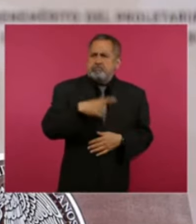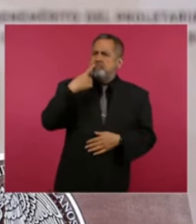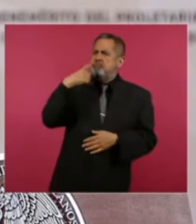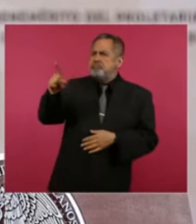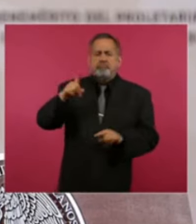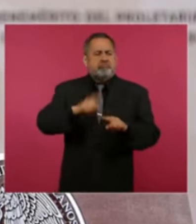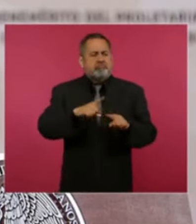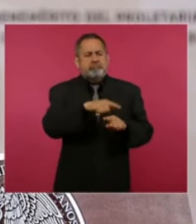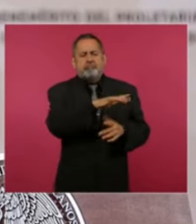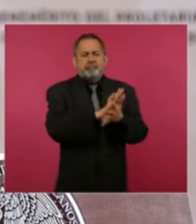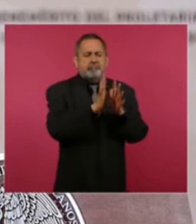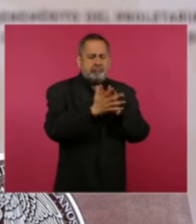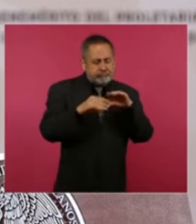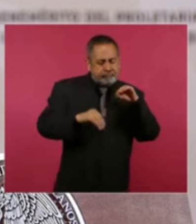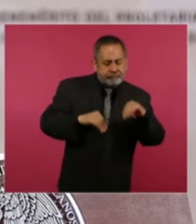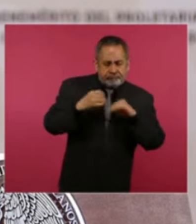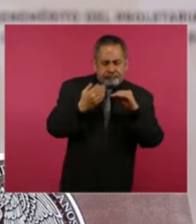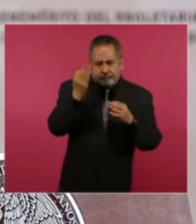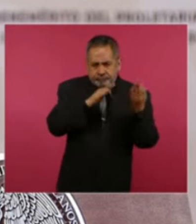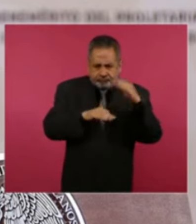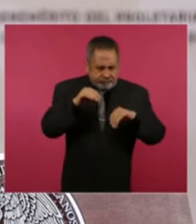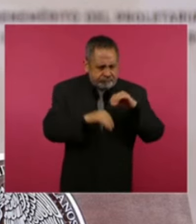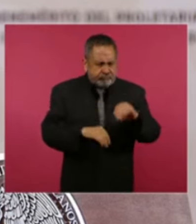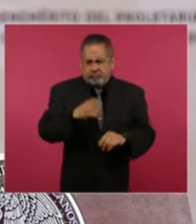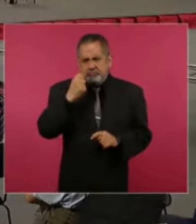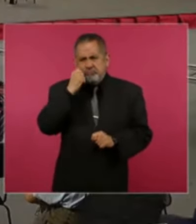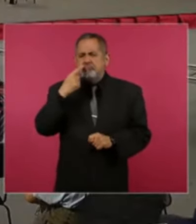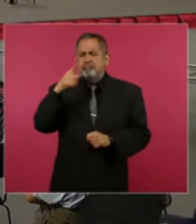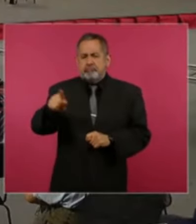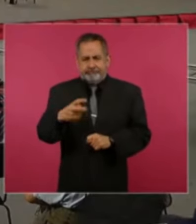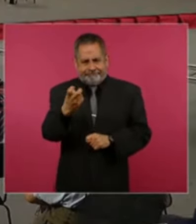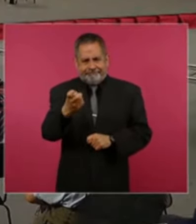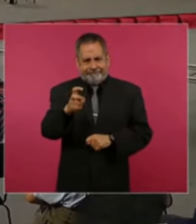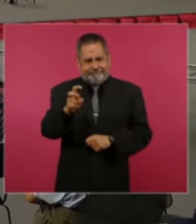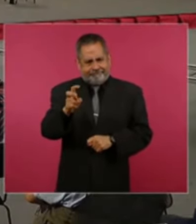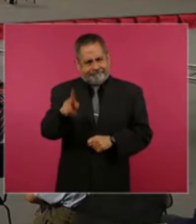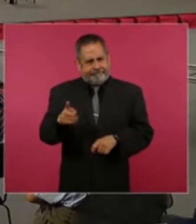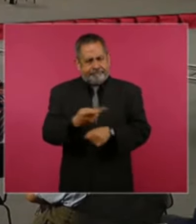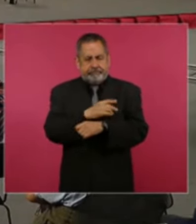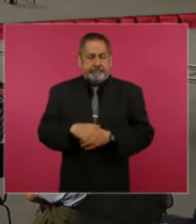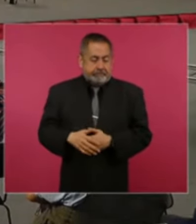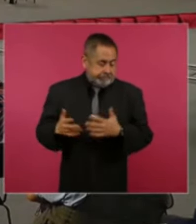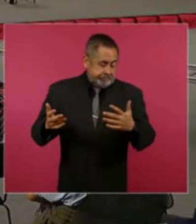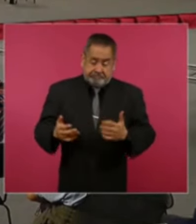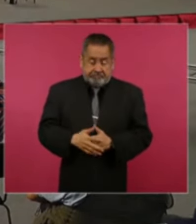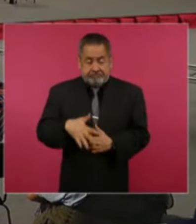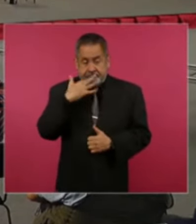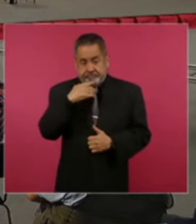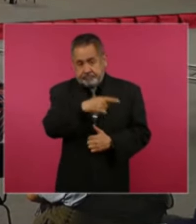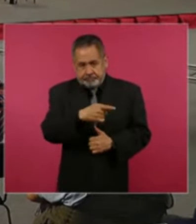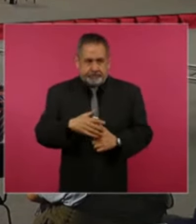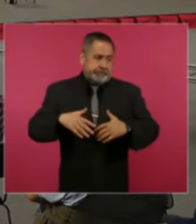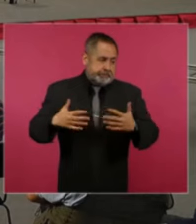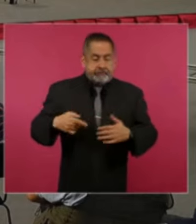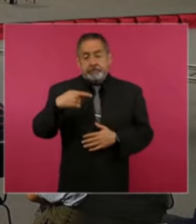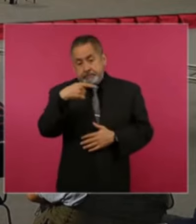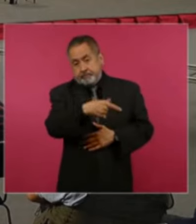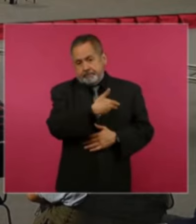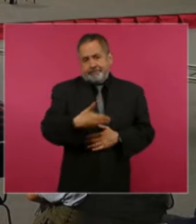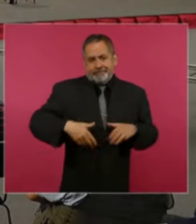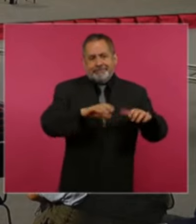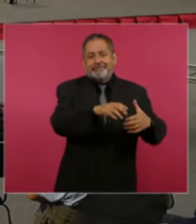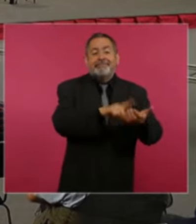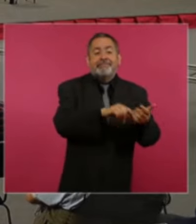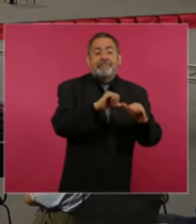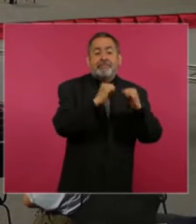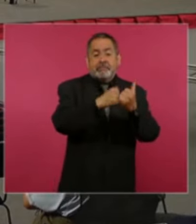quienes participaron en las instancias correspondientes. Estos son los hechos. En respuesta, la presidenta de Mexicanos a favor de la corrupción